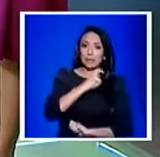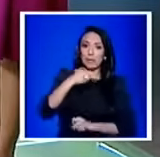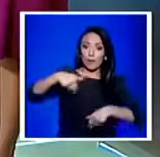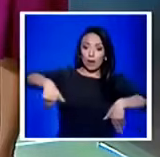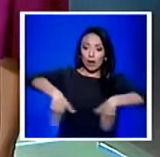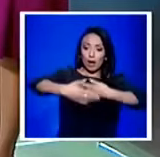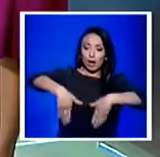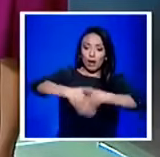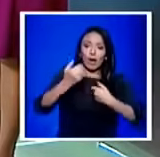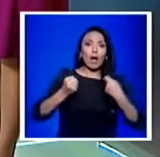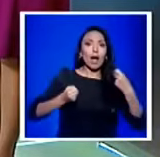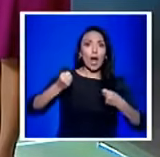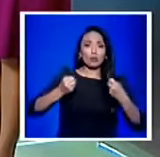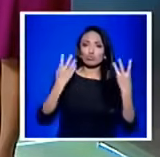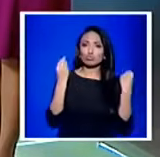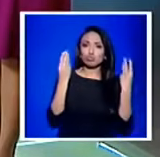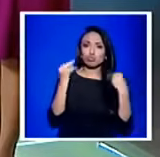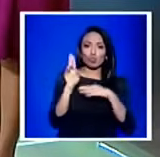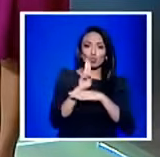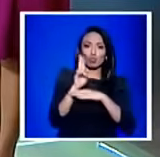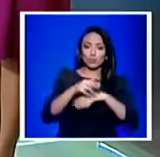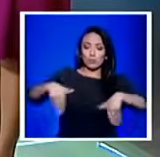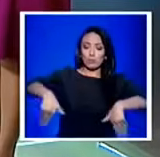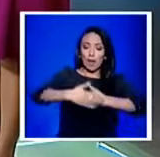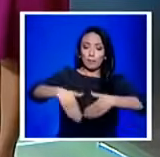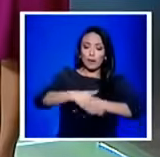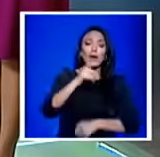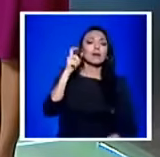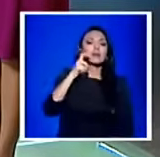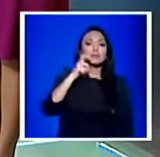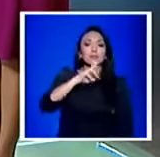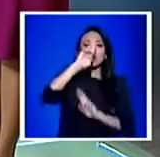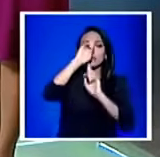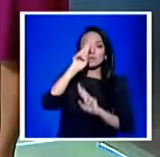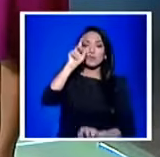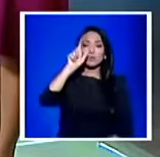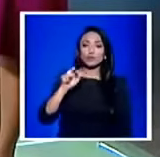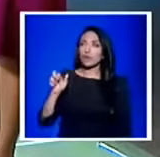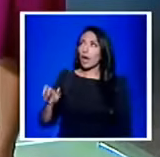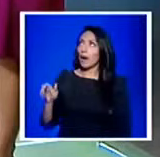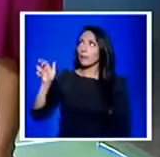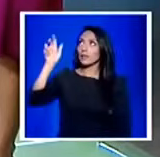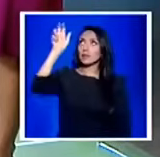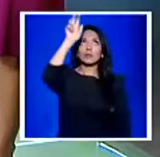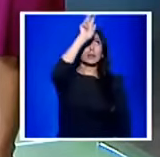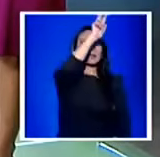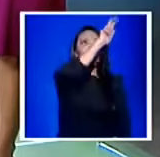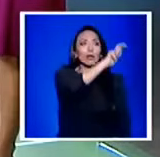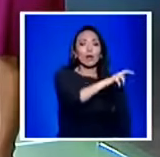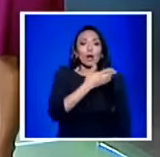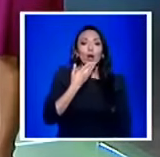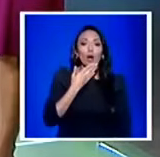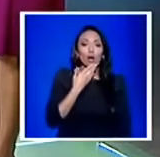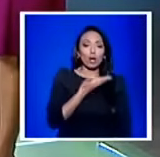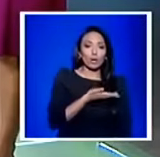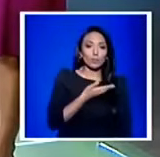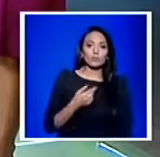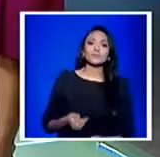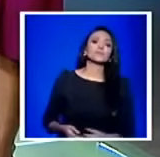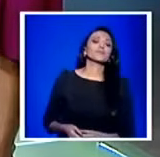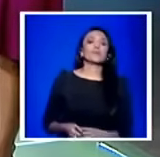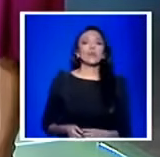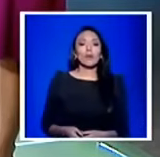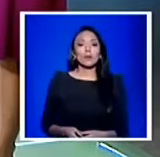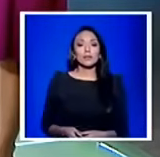pendientes sobre todo de la movilidad en estas zonas por el respeto hacia los peatones. Son las 7 de la mañana con 41